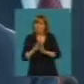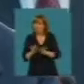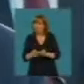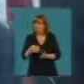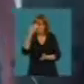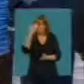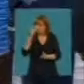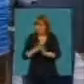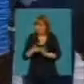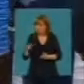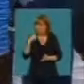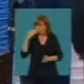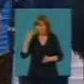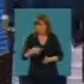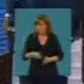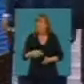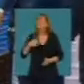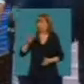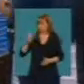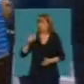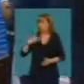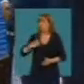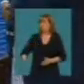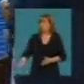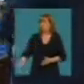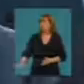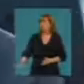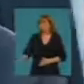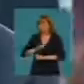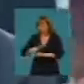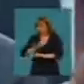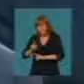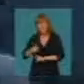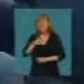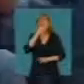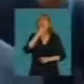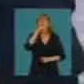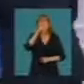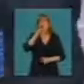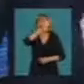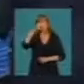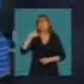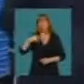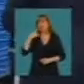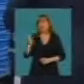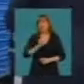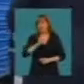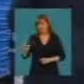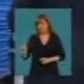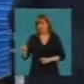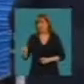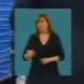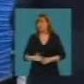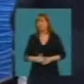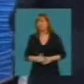Argentina. Sí, juro. Si así no lo hiciereis, Dios y la Nación os lo demanden.